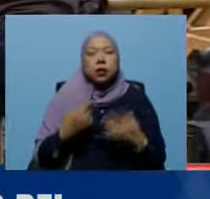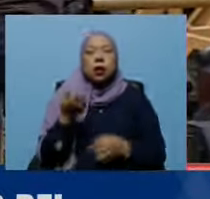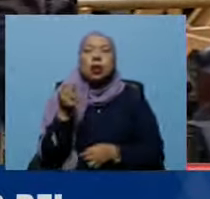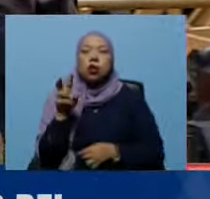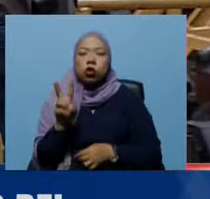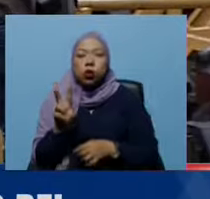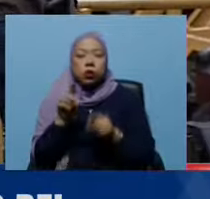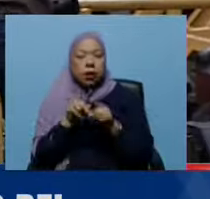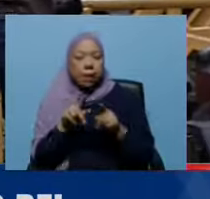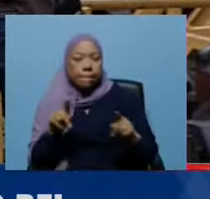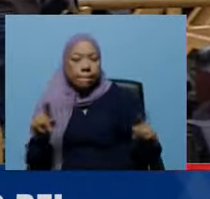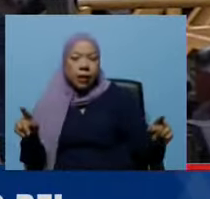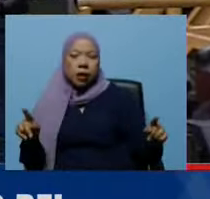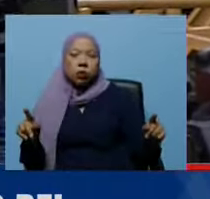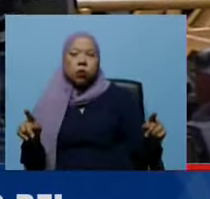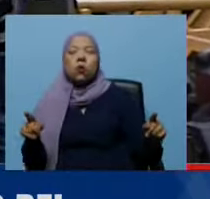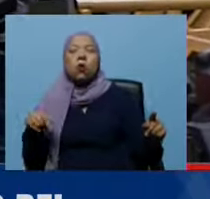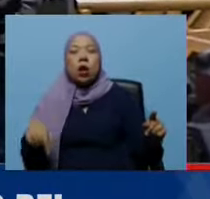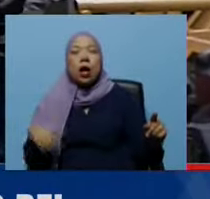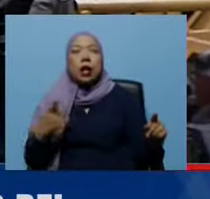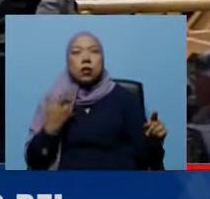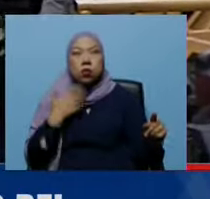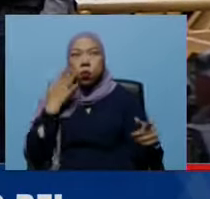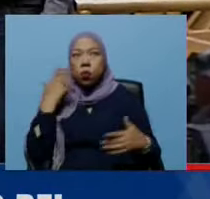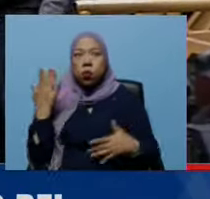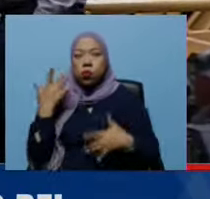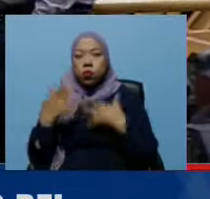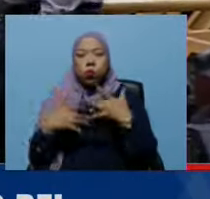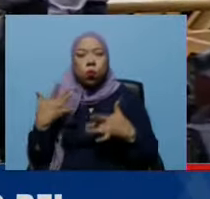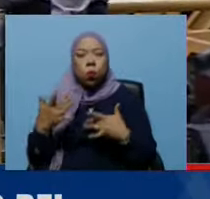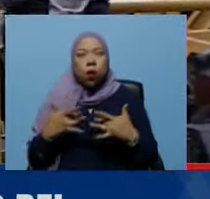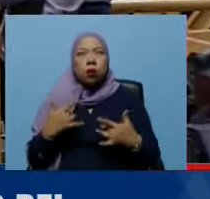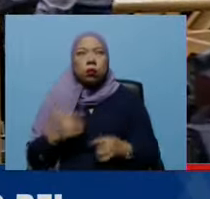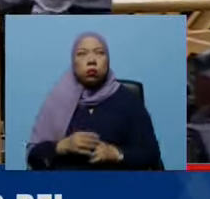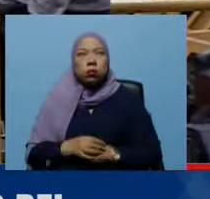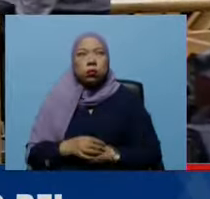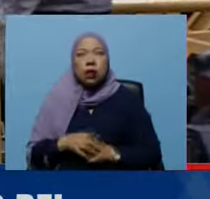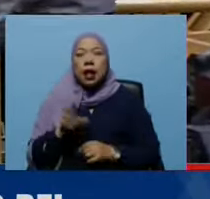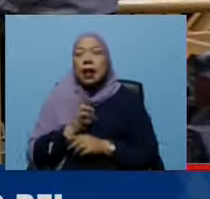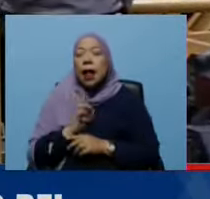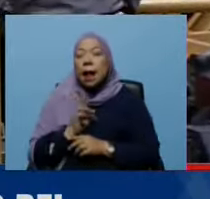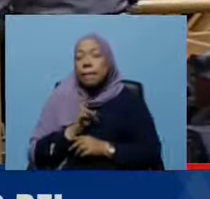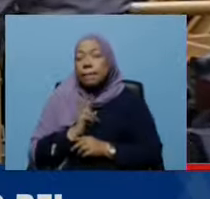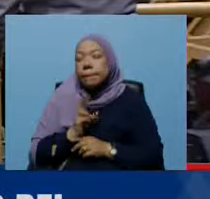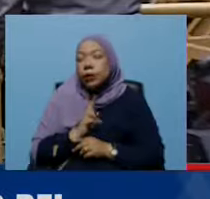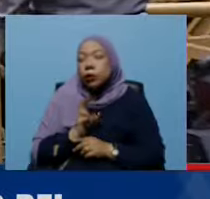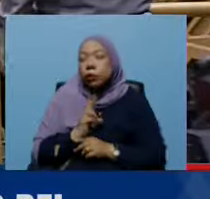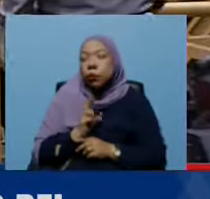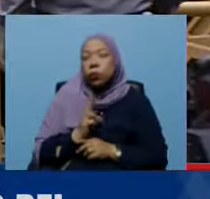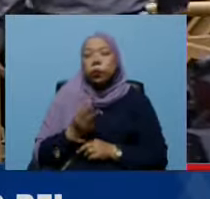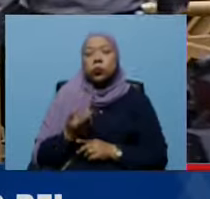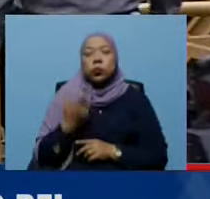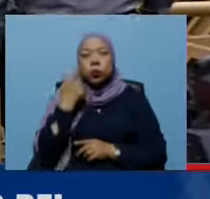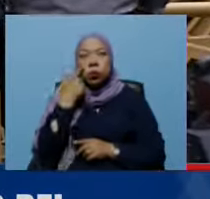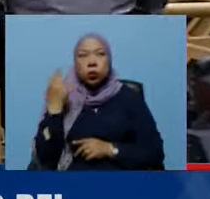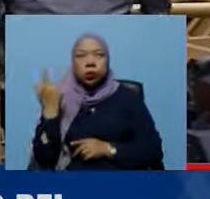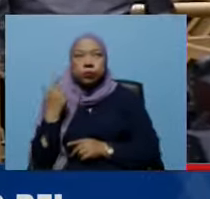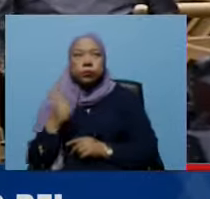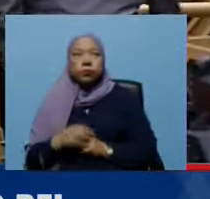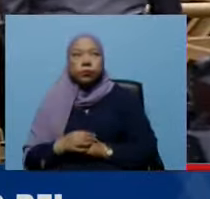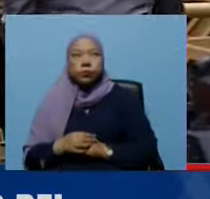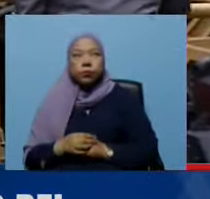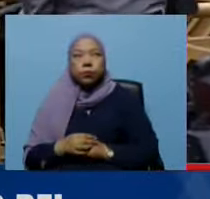metros. Acá en la zona donde estamos, en la zona de alta velocidad, esta cabilla que ustedes están viendo